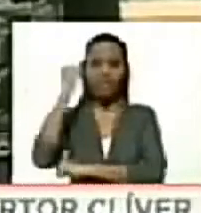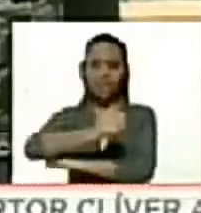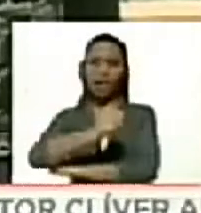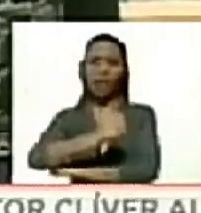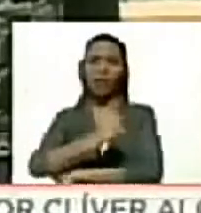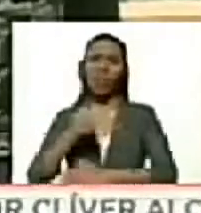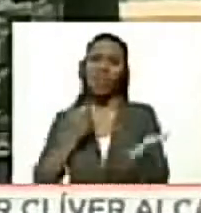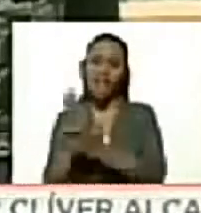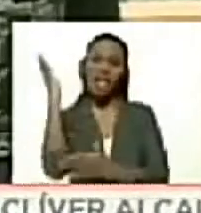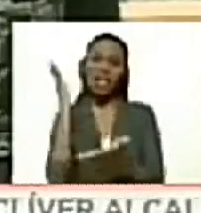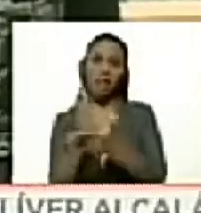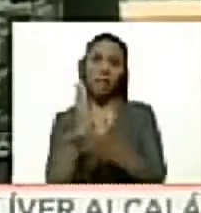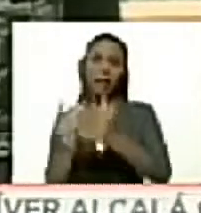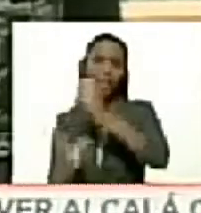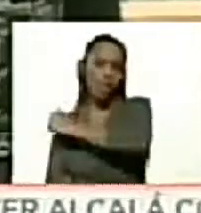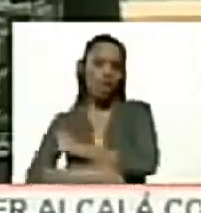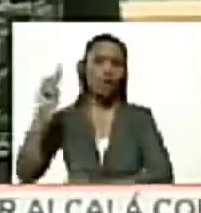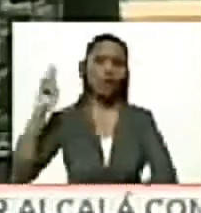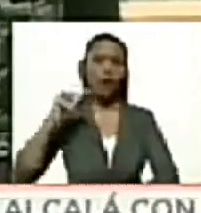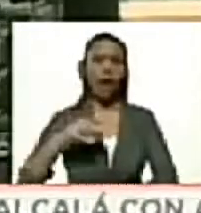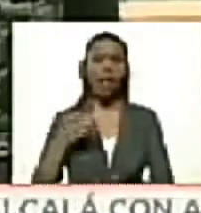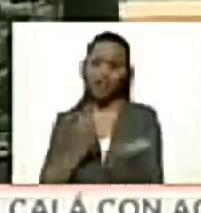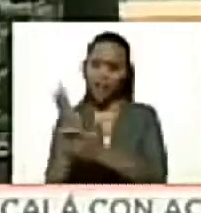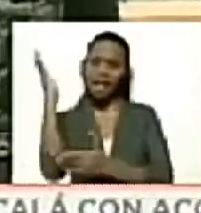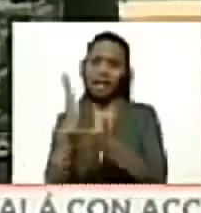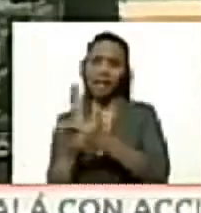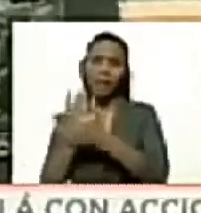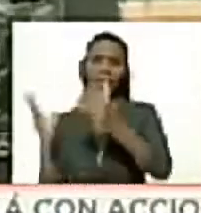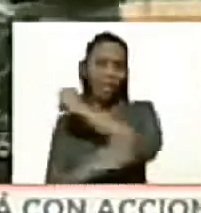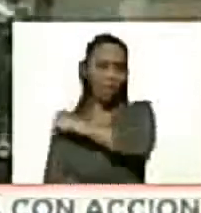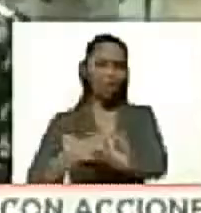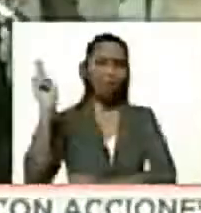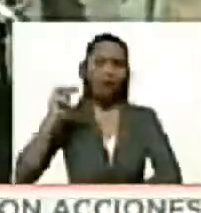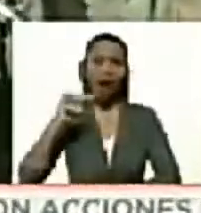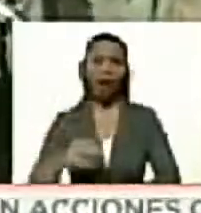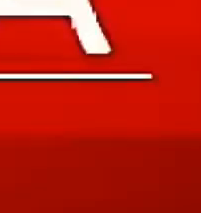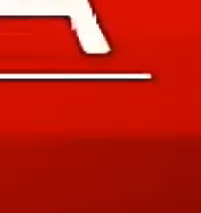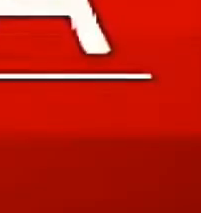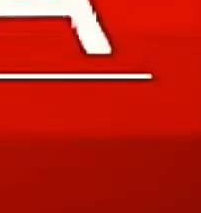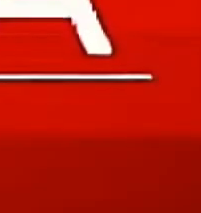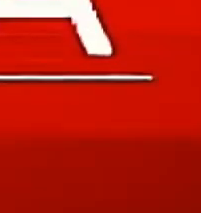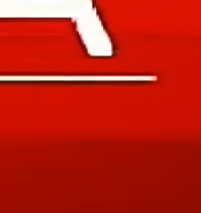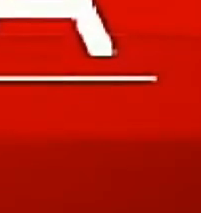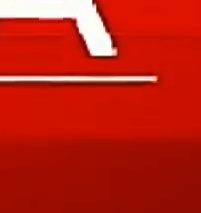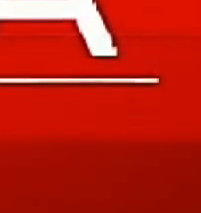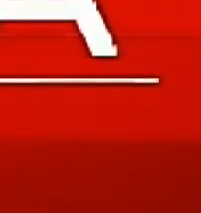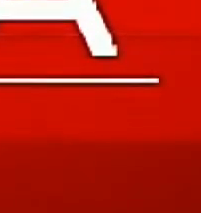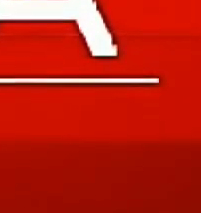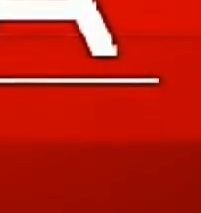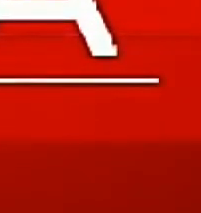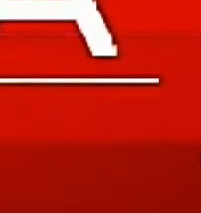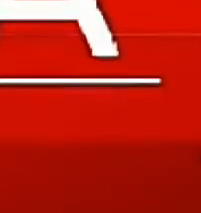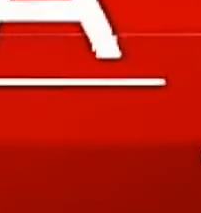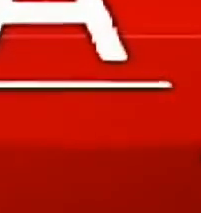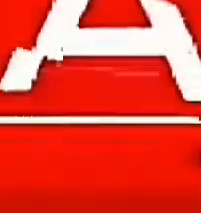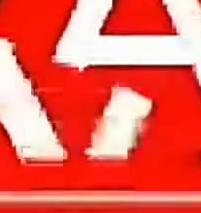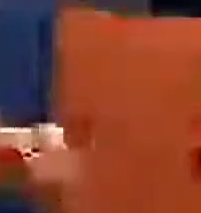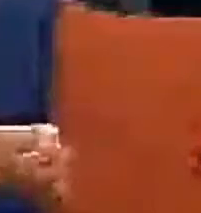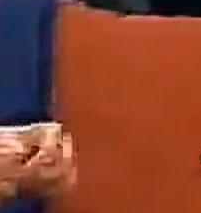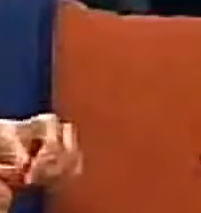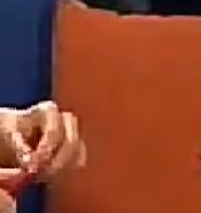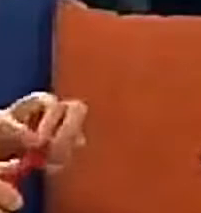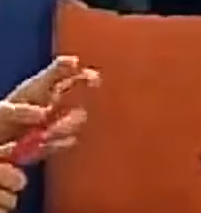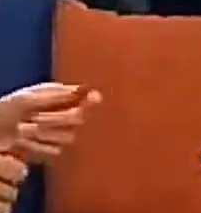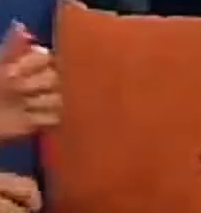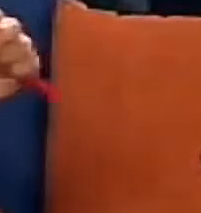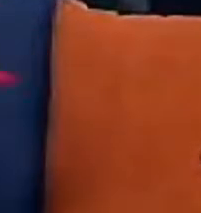mucho porque no me confiaba mucho. Acaba de anunciar, bueno, como vimos, que